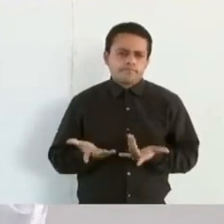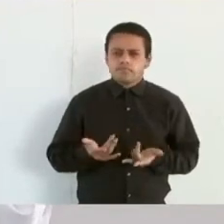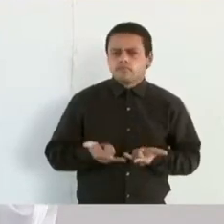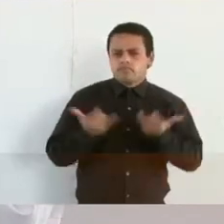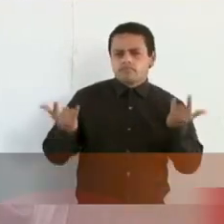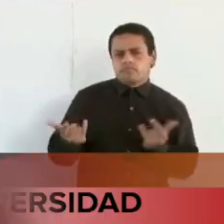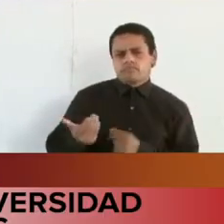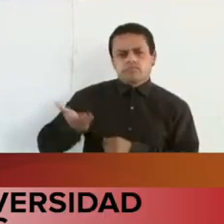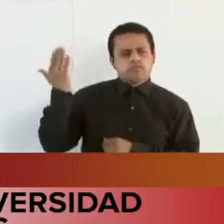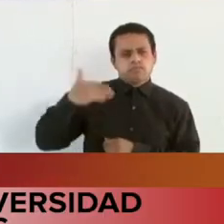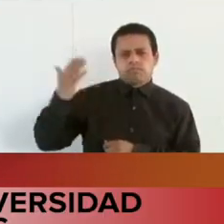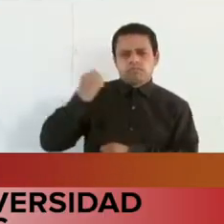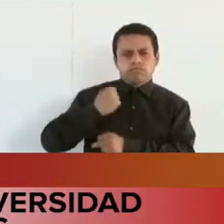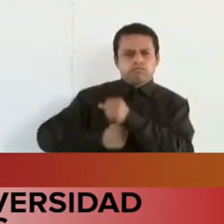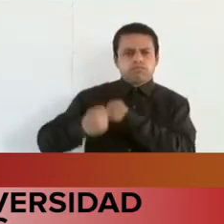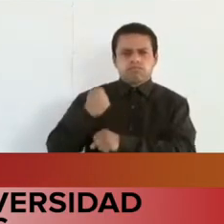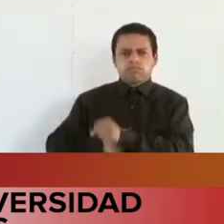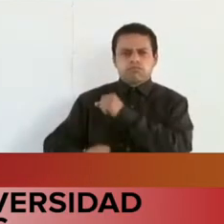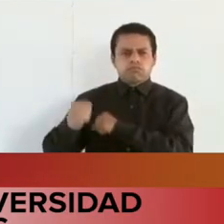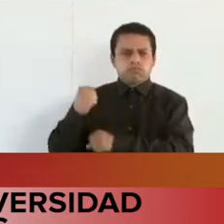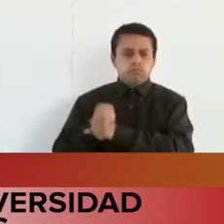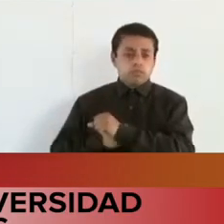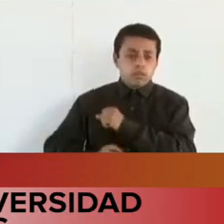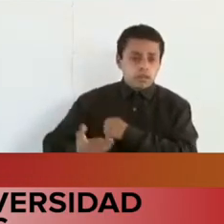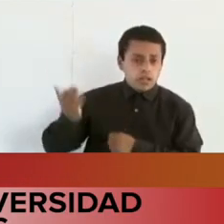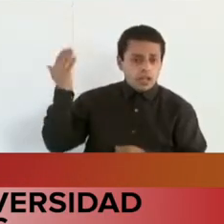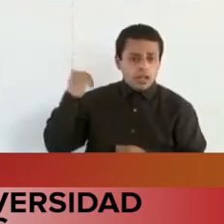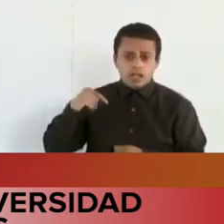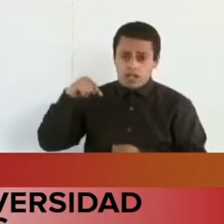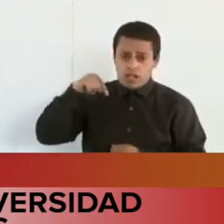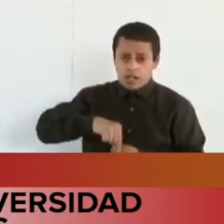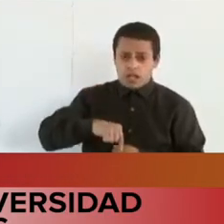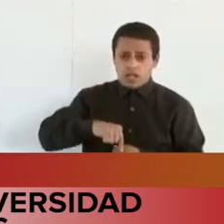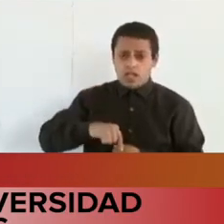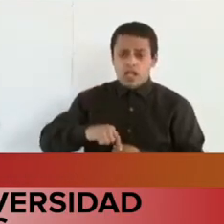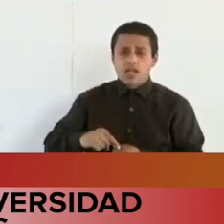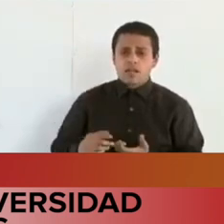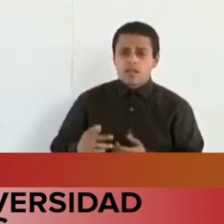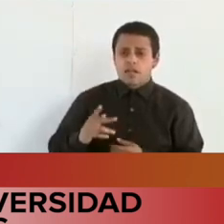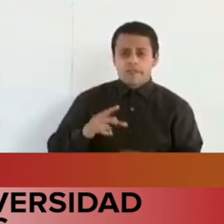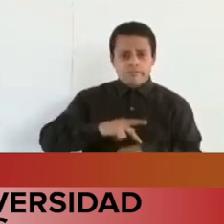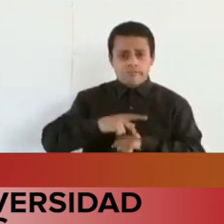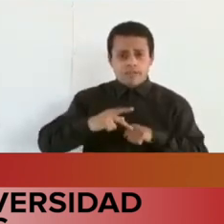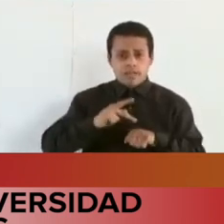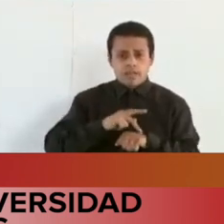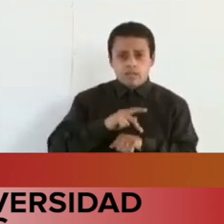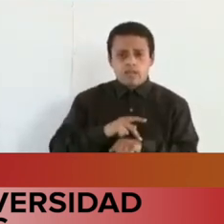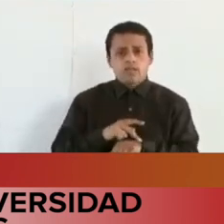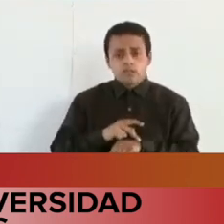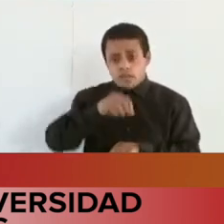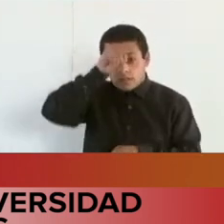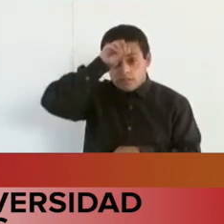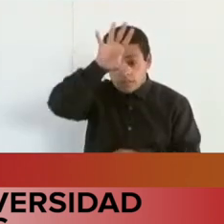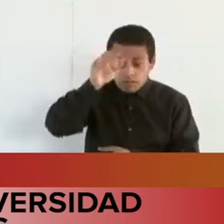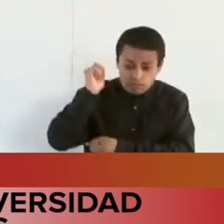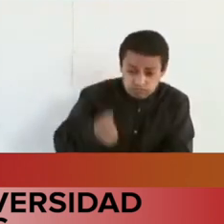históricamente en Pinos se explotó la minería